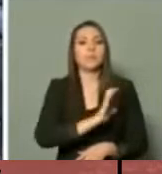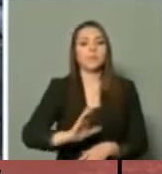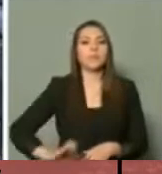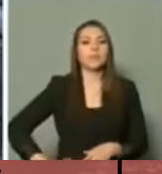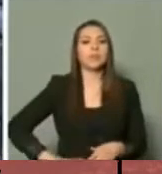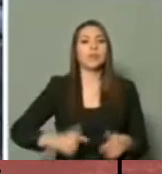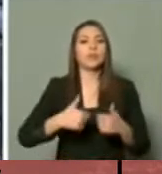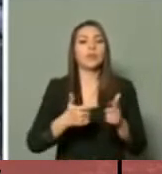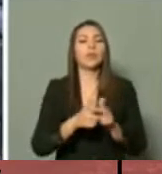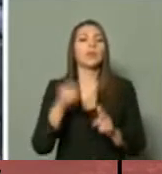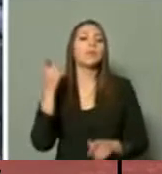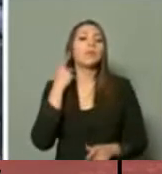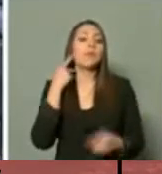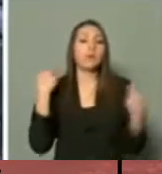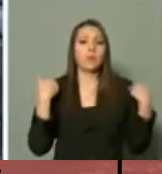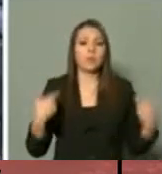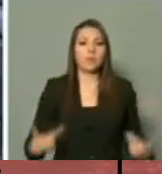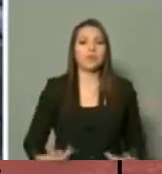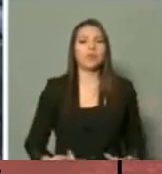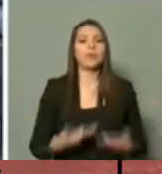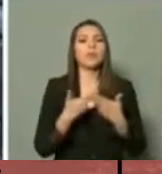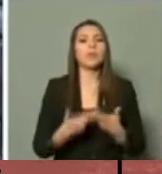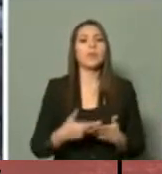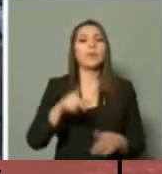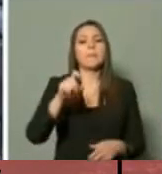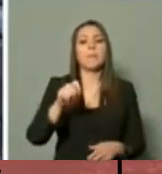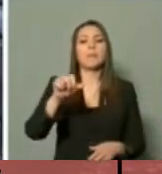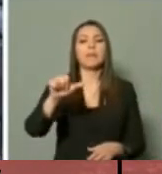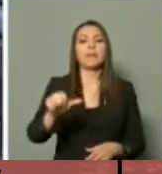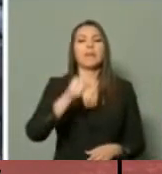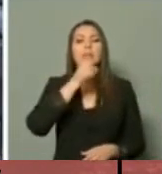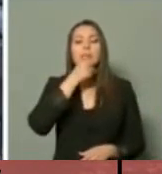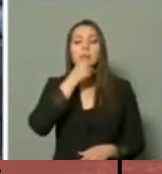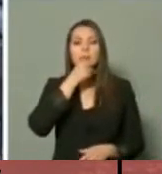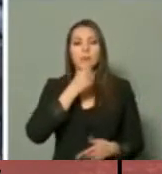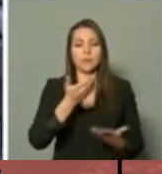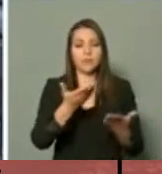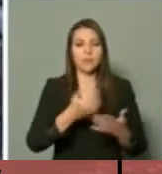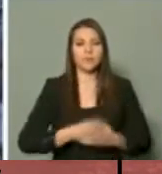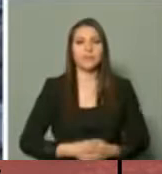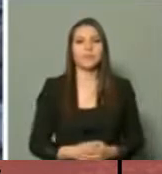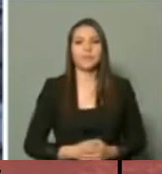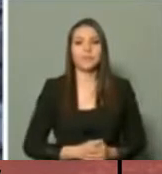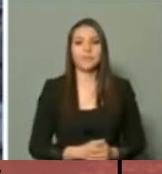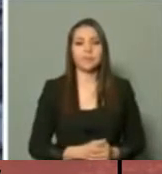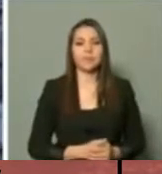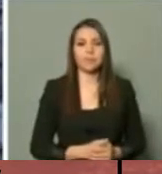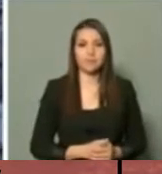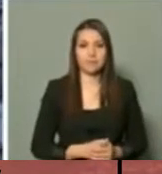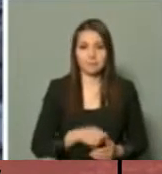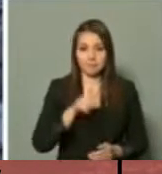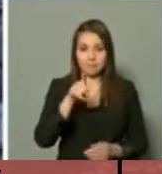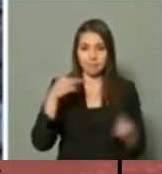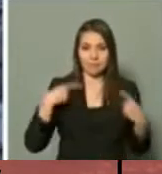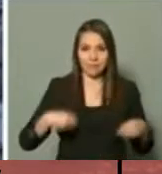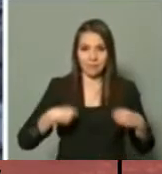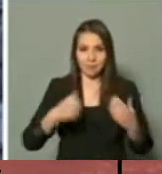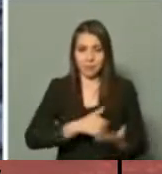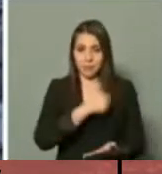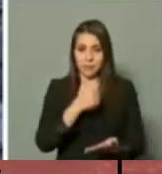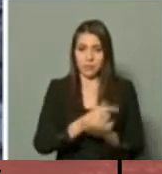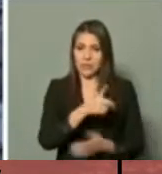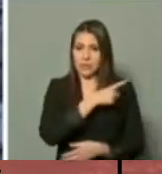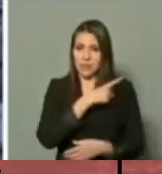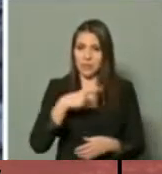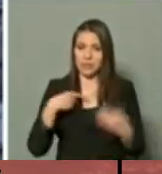la candidata del Partido Humanista, quien le restan 26 segundos en su bolsa de tiempo. Adelante. Ciudadano, yo quiero que tomes en cuenta que tienen